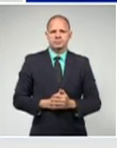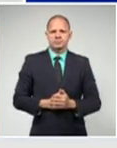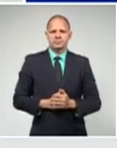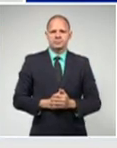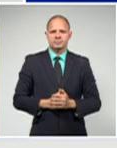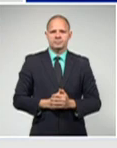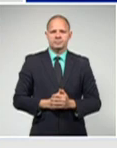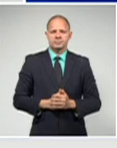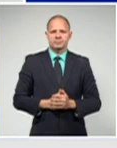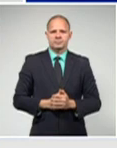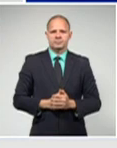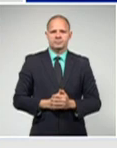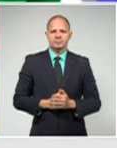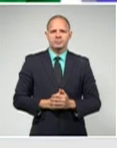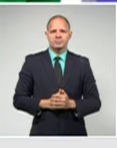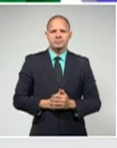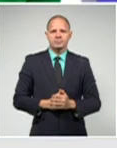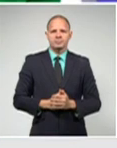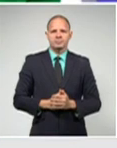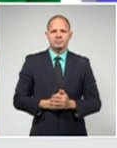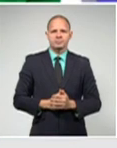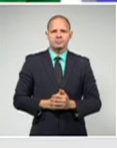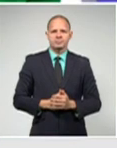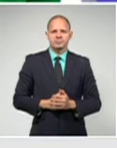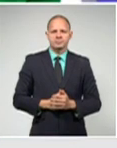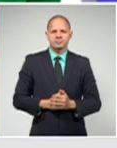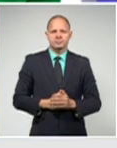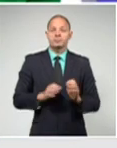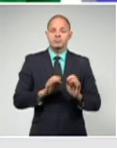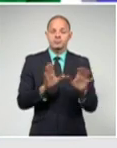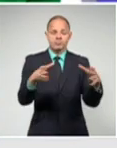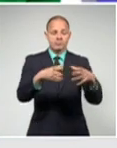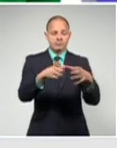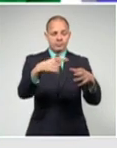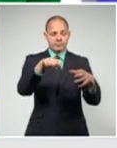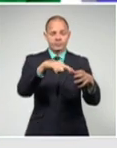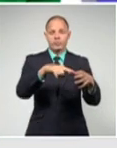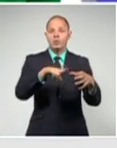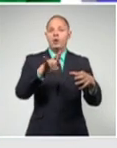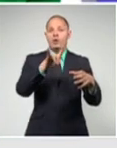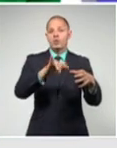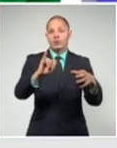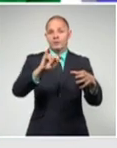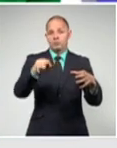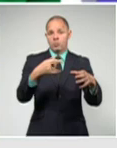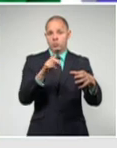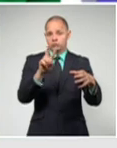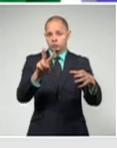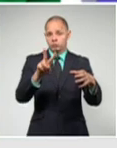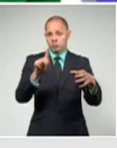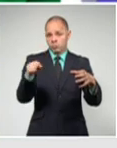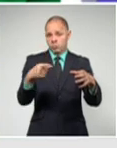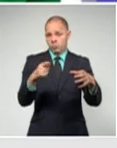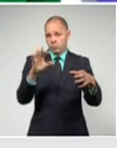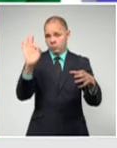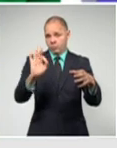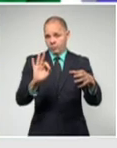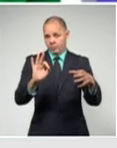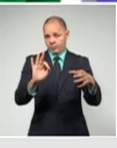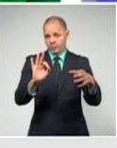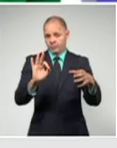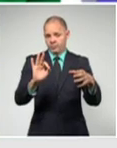El 96,2%, un por ciento superior a lo que hemos venido presentando estos días